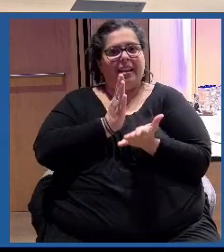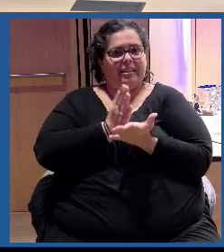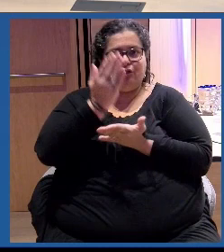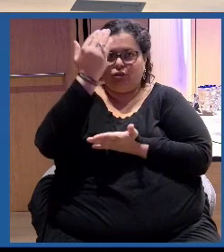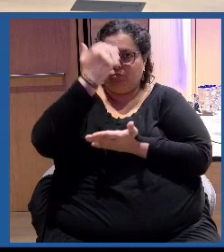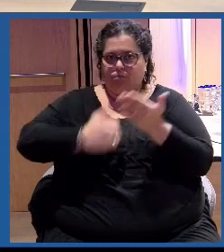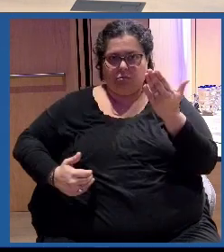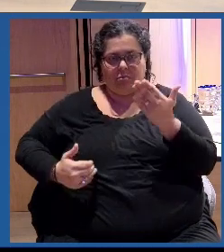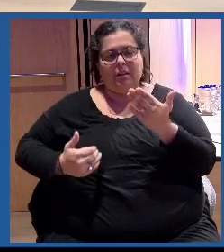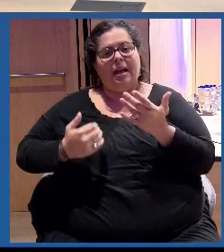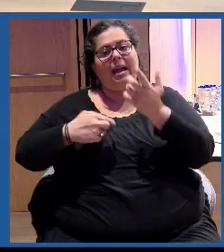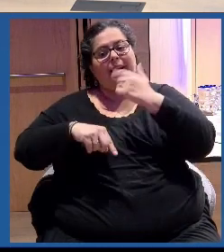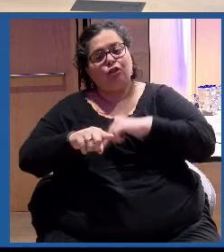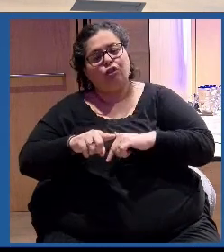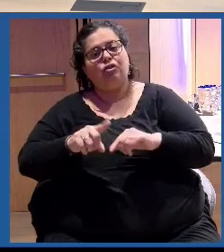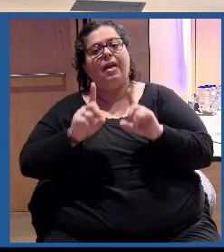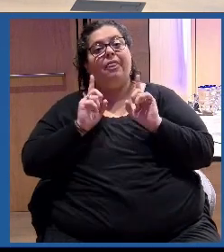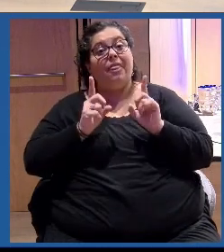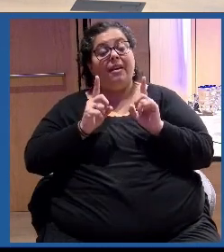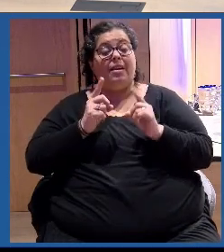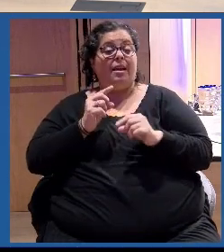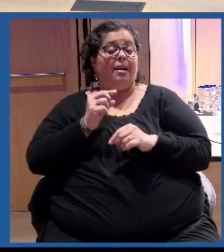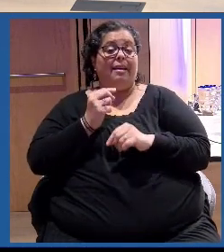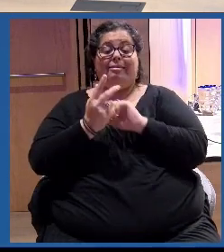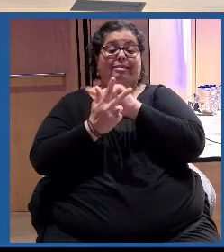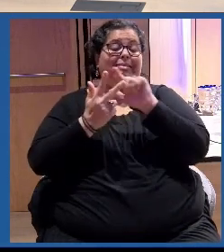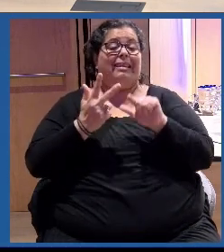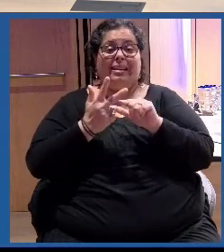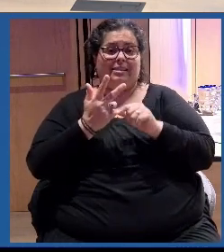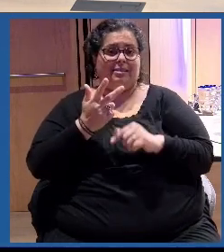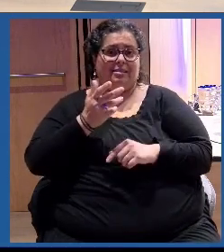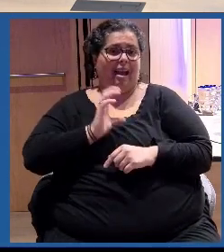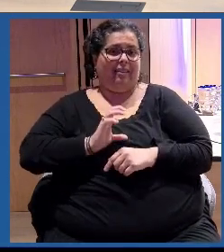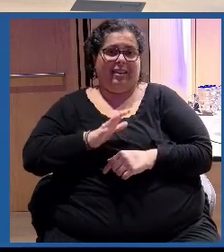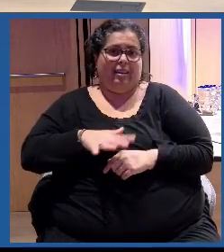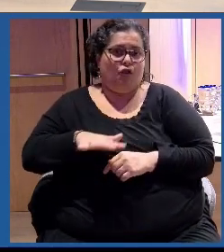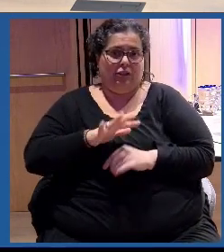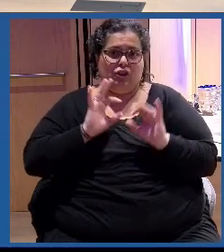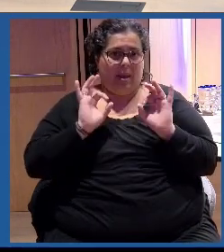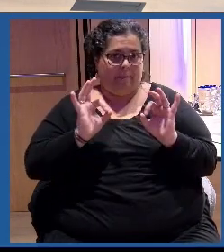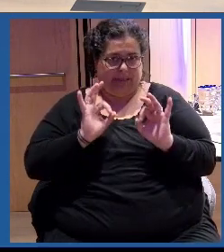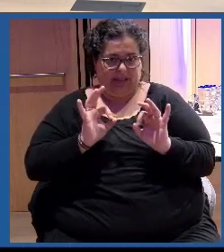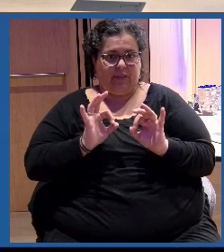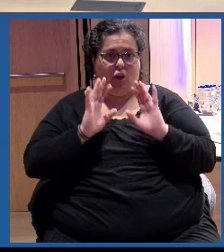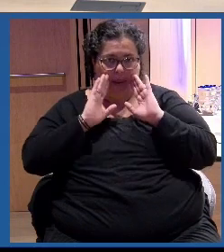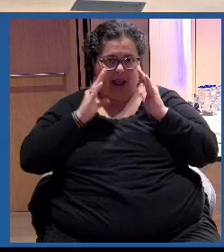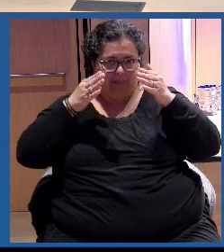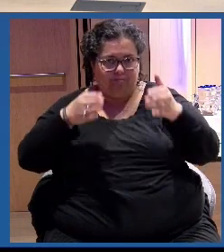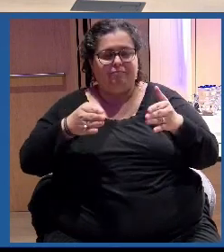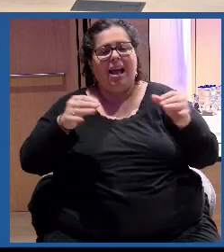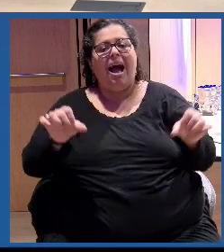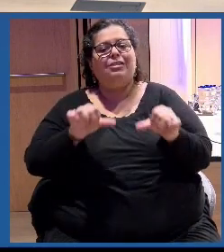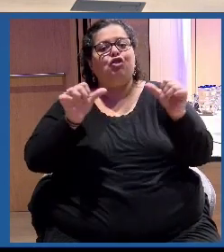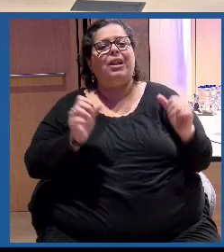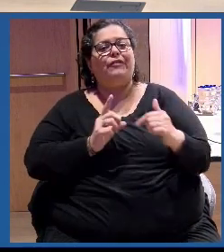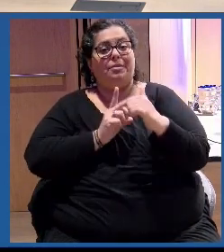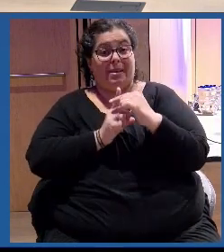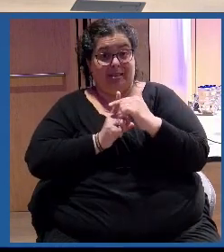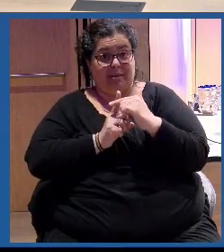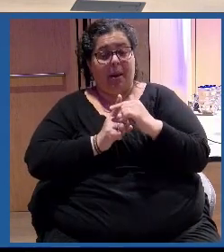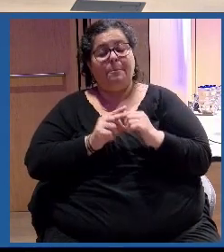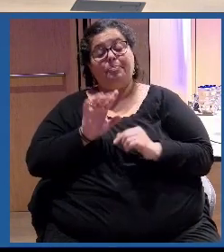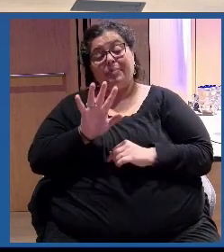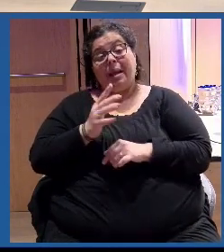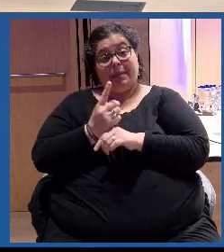derechos, tiene que reunir 3 condiciones particulares para la implementación de una acción afirmativa. En primer lugar,